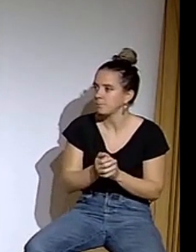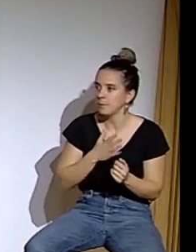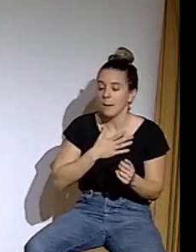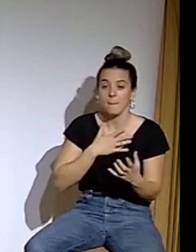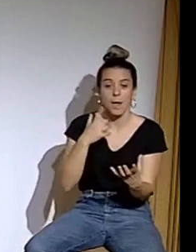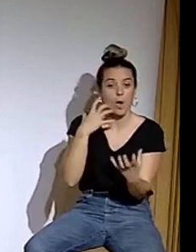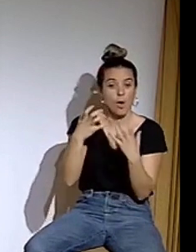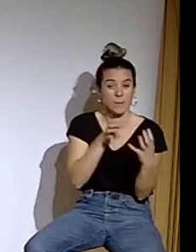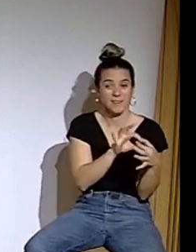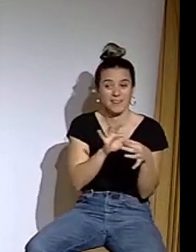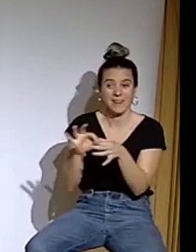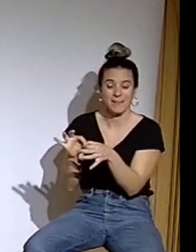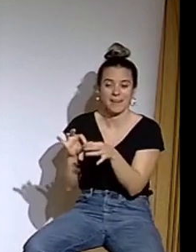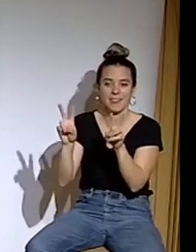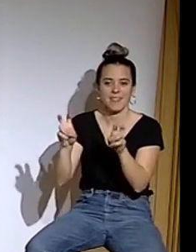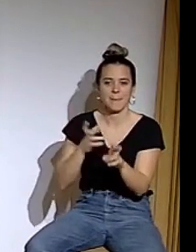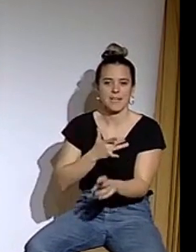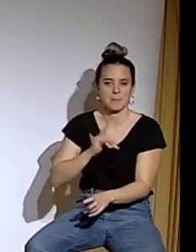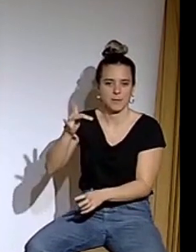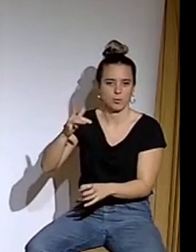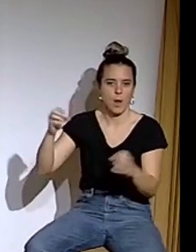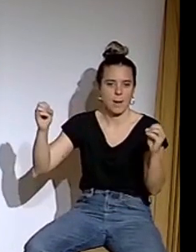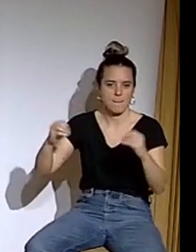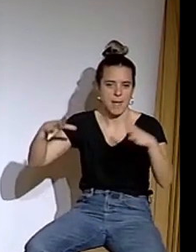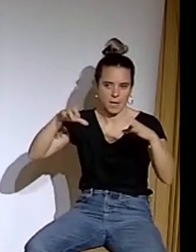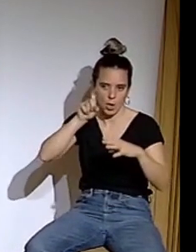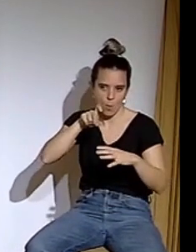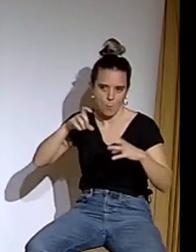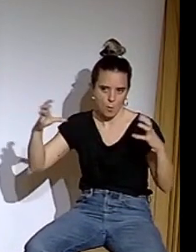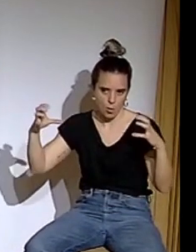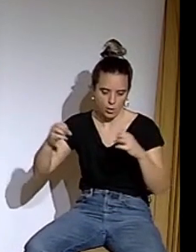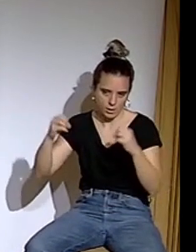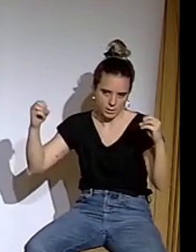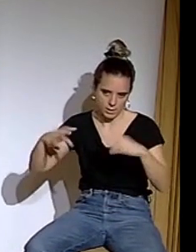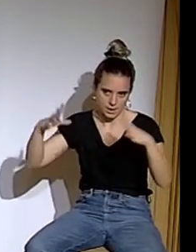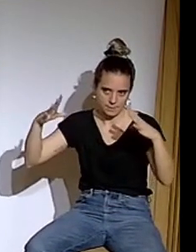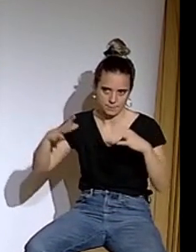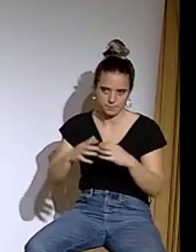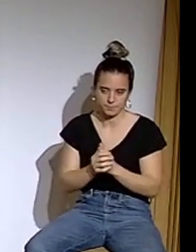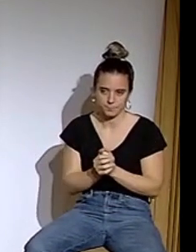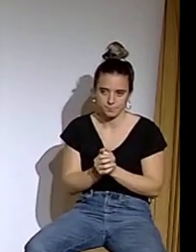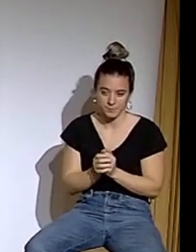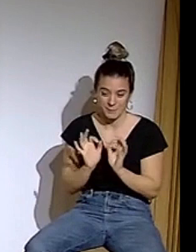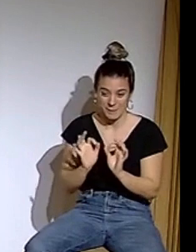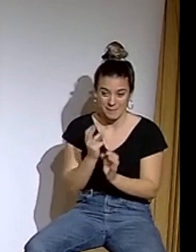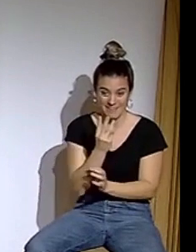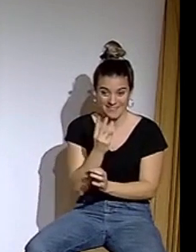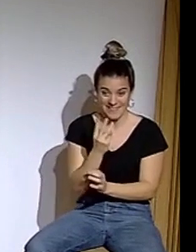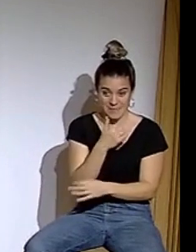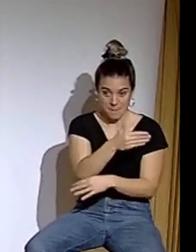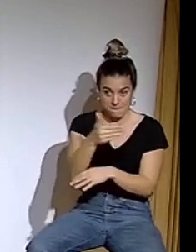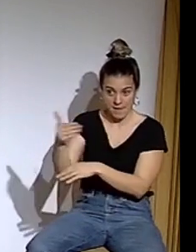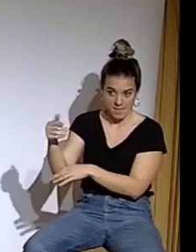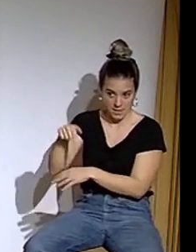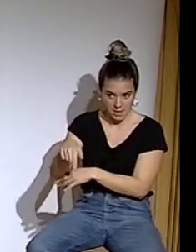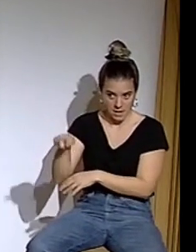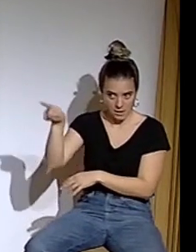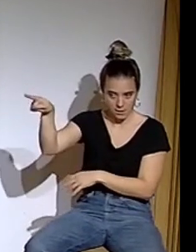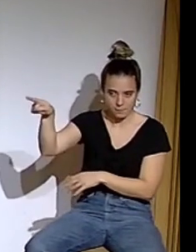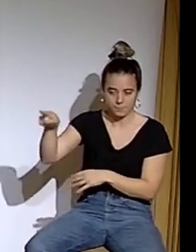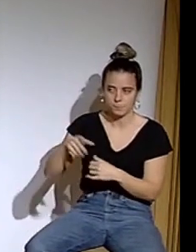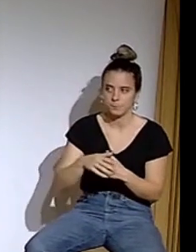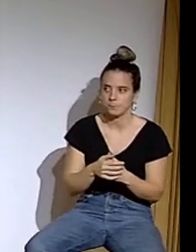bastante con el tema espiritual Mágico y brujeril precisamente las tres piezas que estoy exponiendo aquí